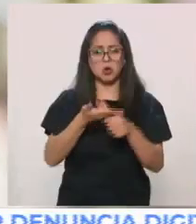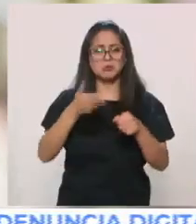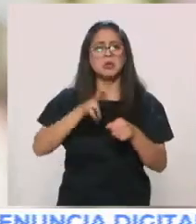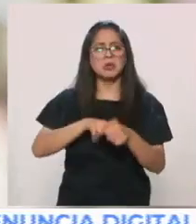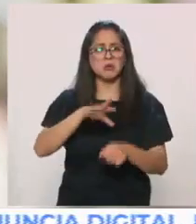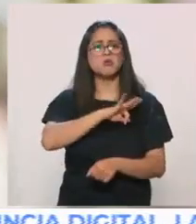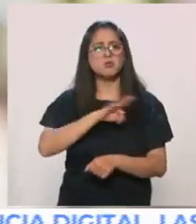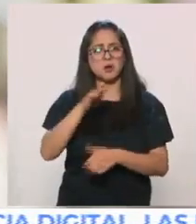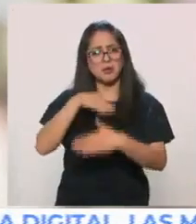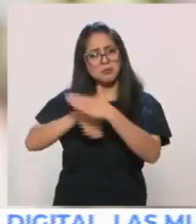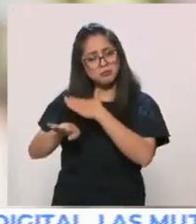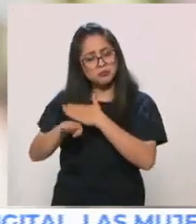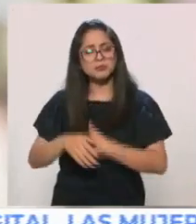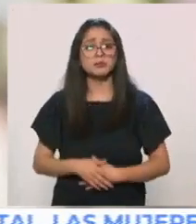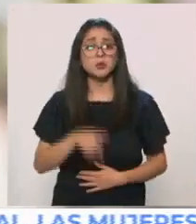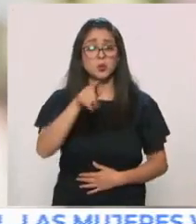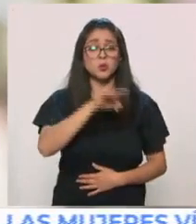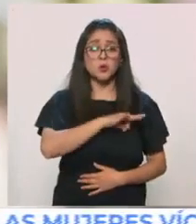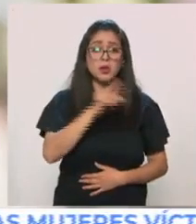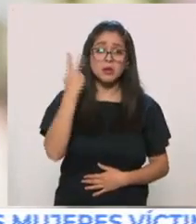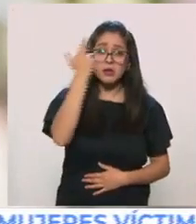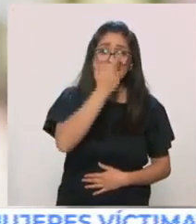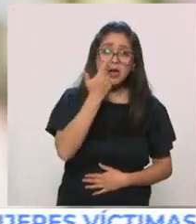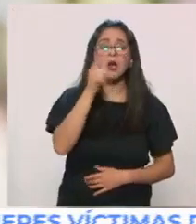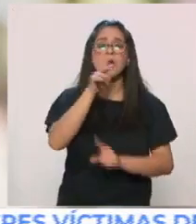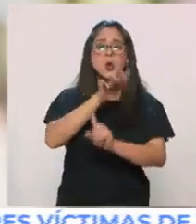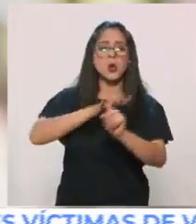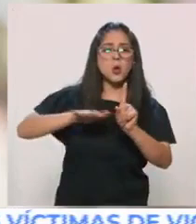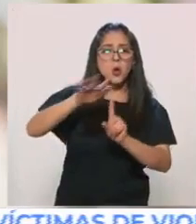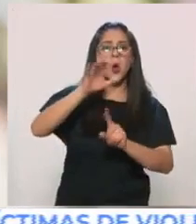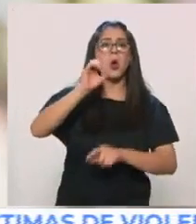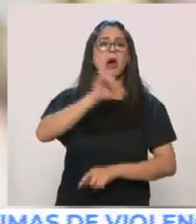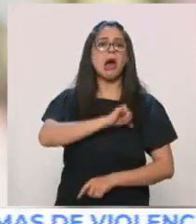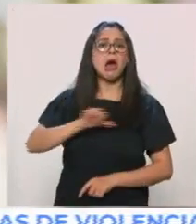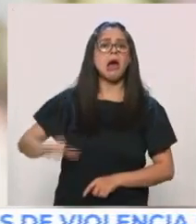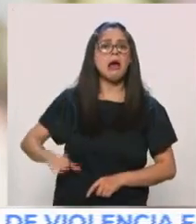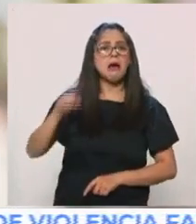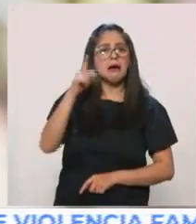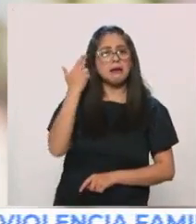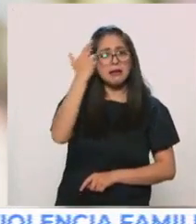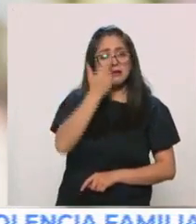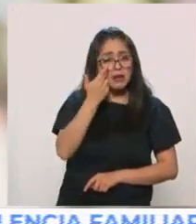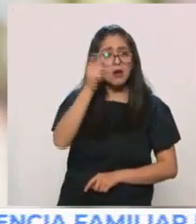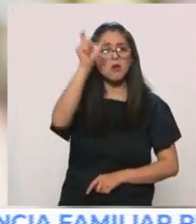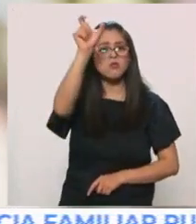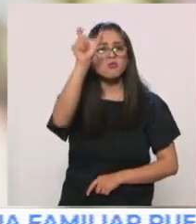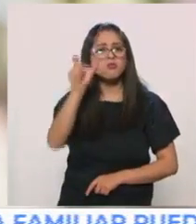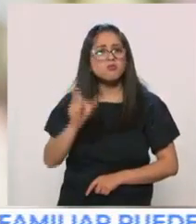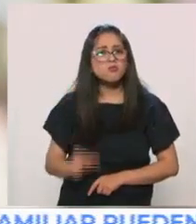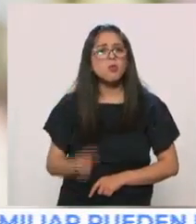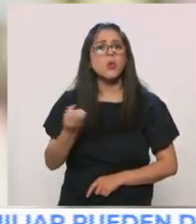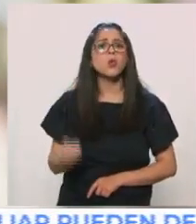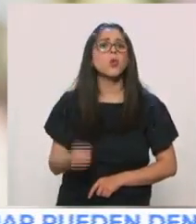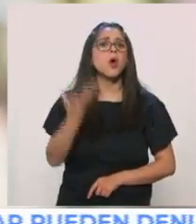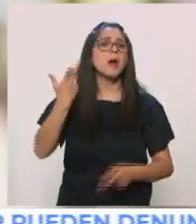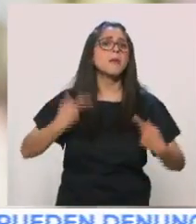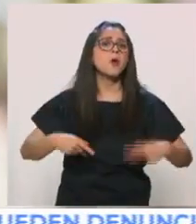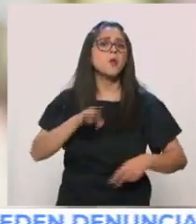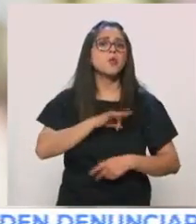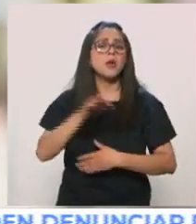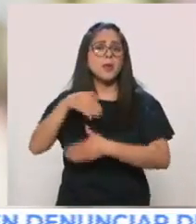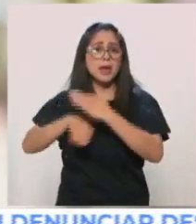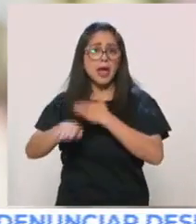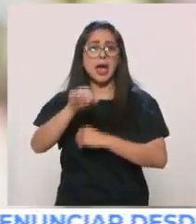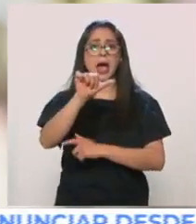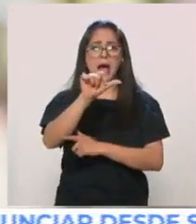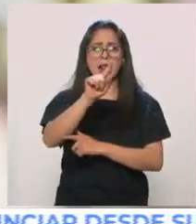los hospitales por colonia y alcaldía. En la parte de arriba de la pantalla encontrará la señalización de la disponibilidad: alta en